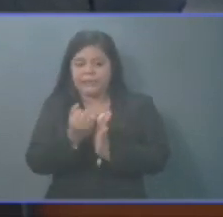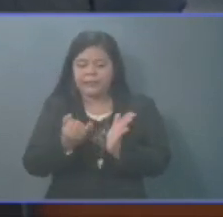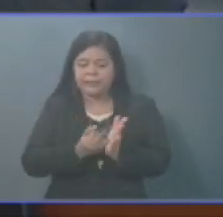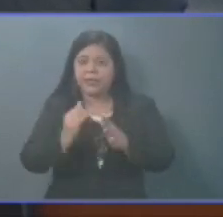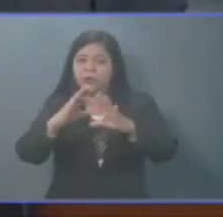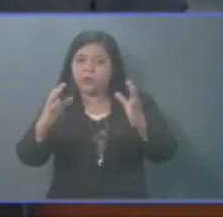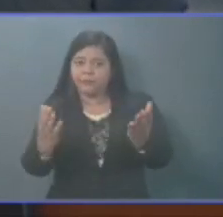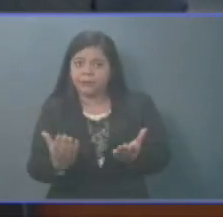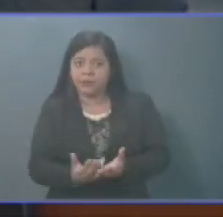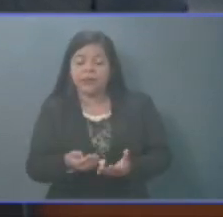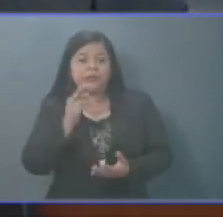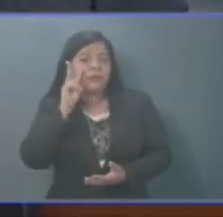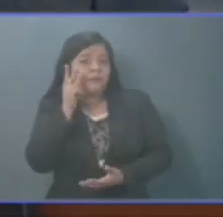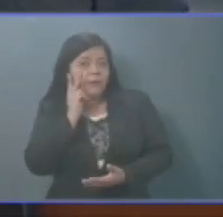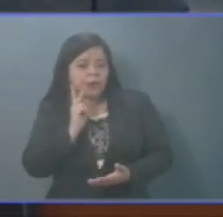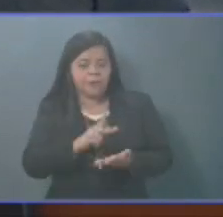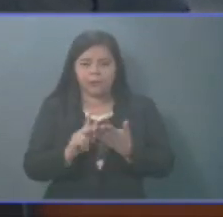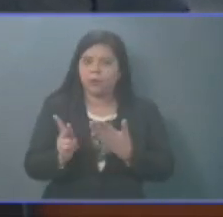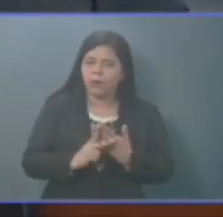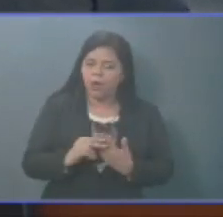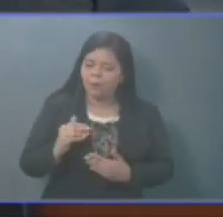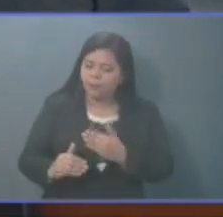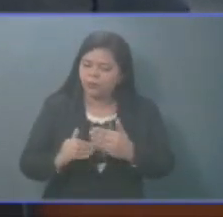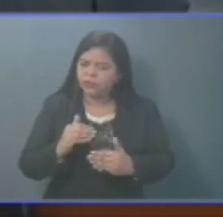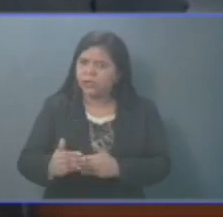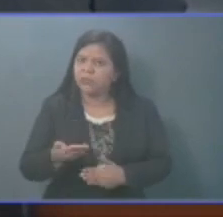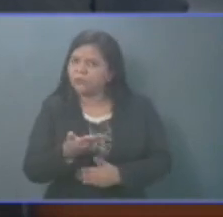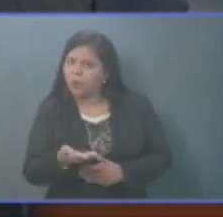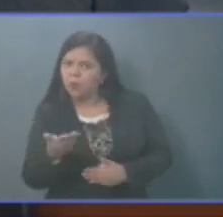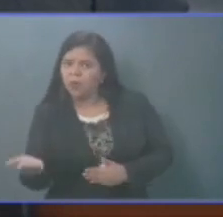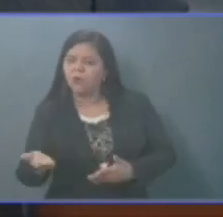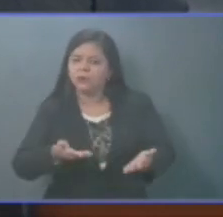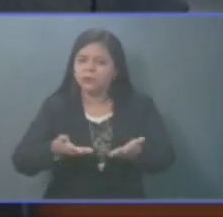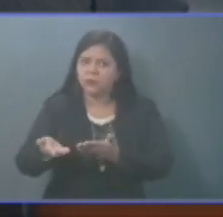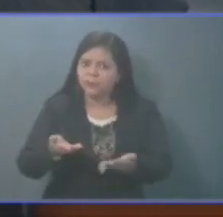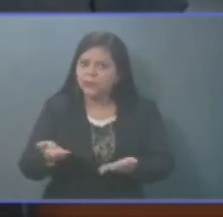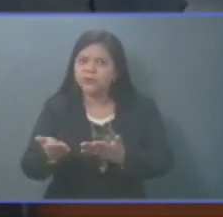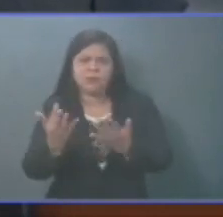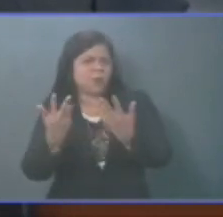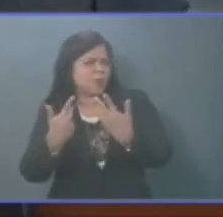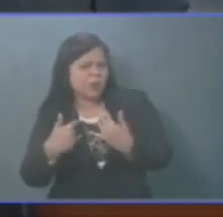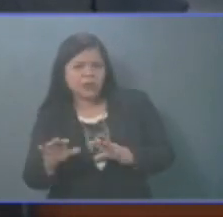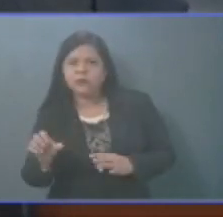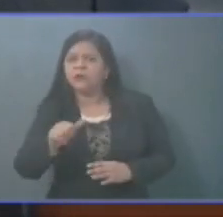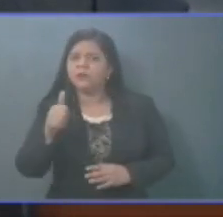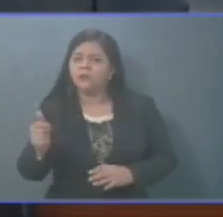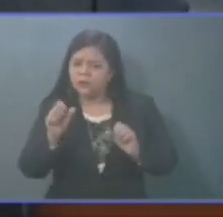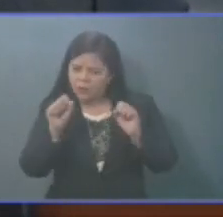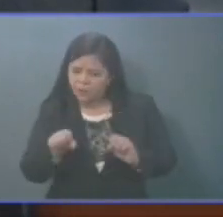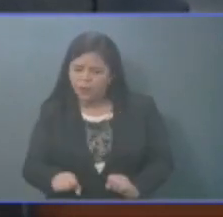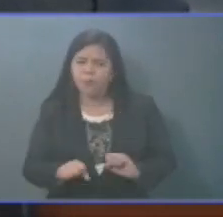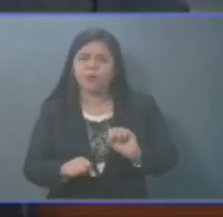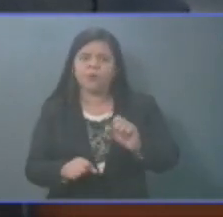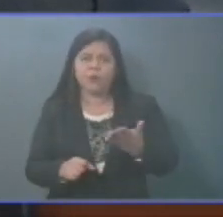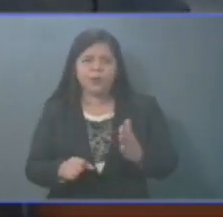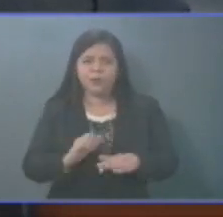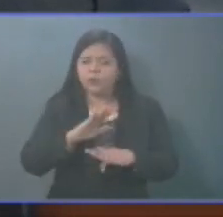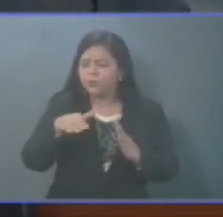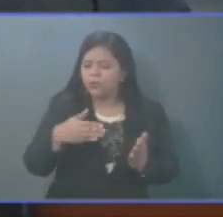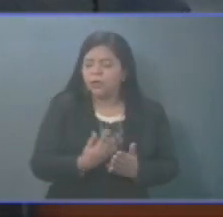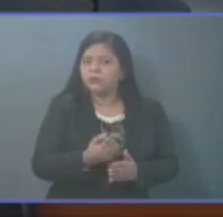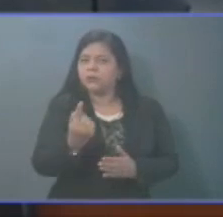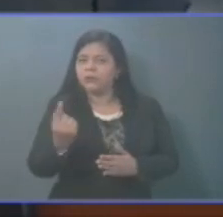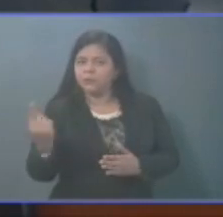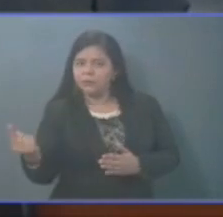entornos, procesos, programas, productos, bienes, servicios, dispositivos y otros que puedan utilizar todas las personas en la mayor